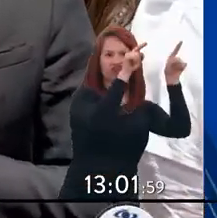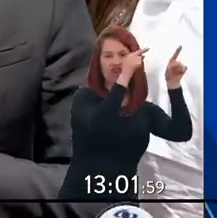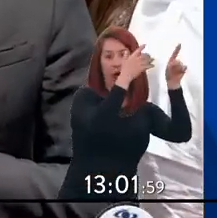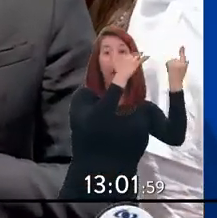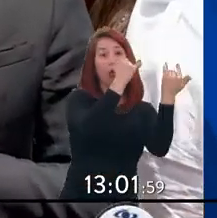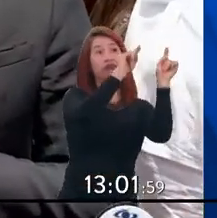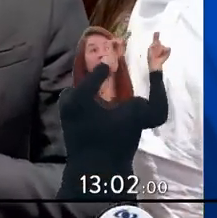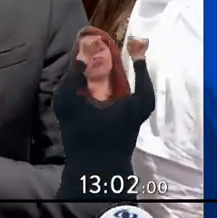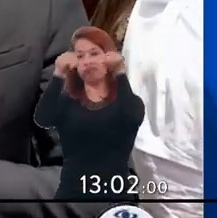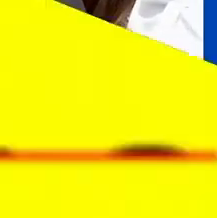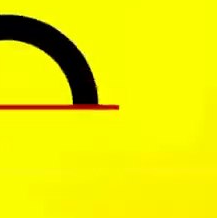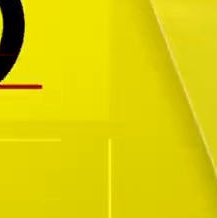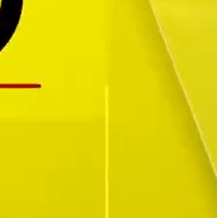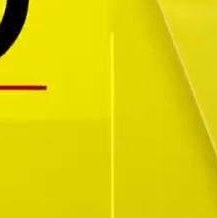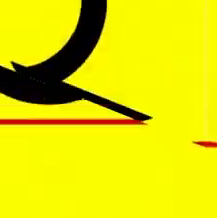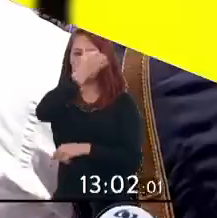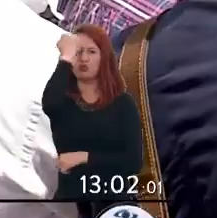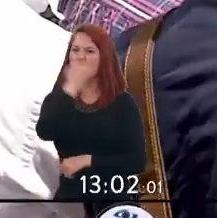Pacto Histórico?